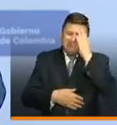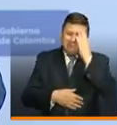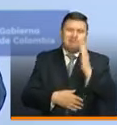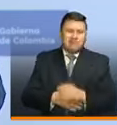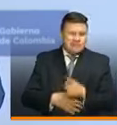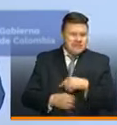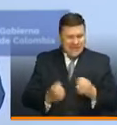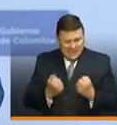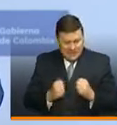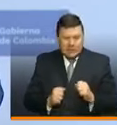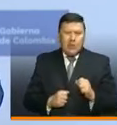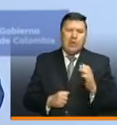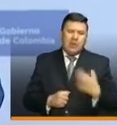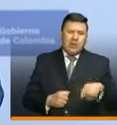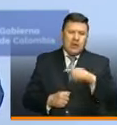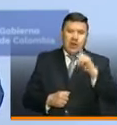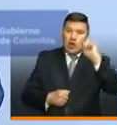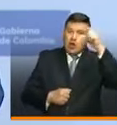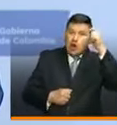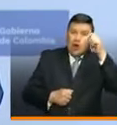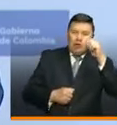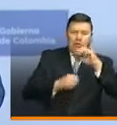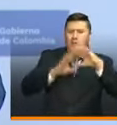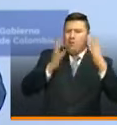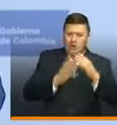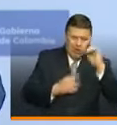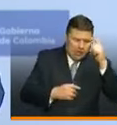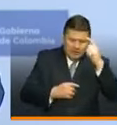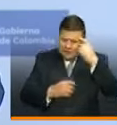los esfuerzos tremendos que están haciendo los gobiernos en todo el mundo